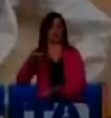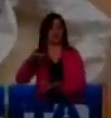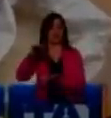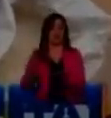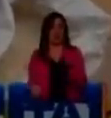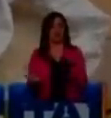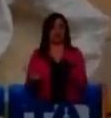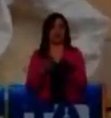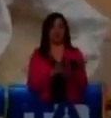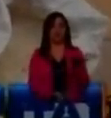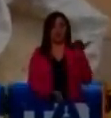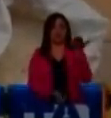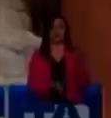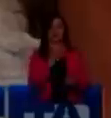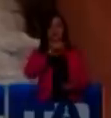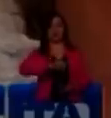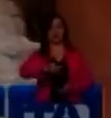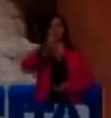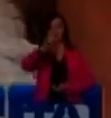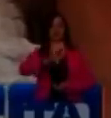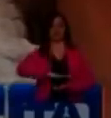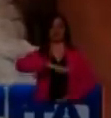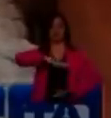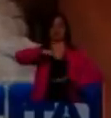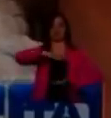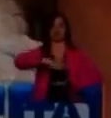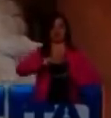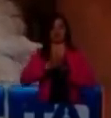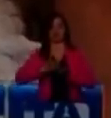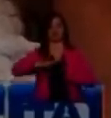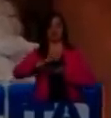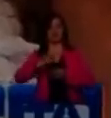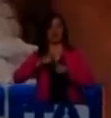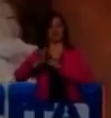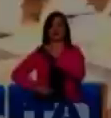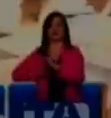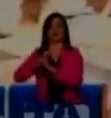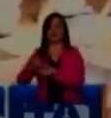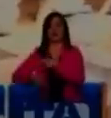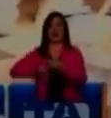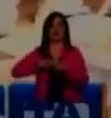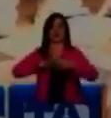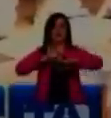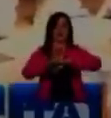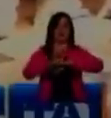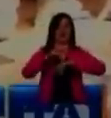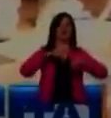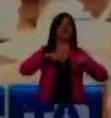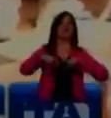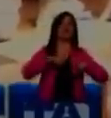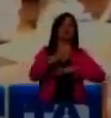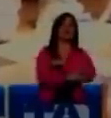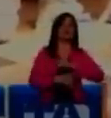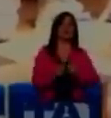consumo interno iban 13.2 toneladas de dicha sustancia y el resto al mercado internacional, pues Ecuador es considerado un país